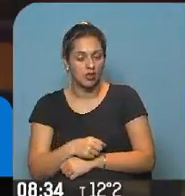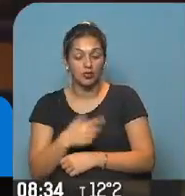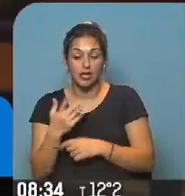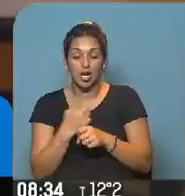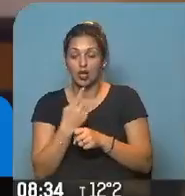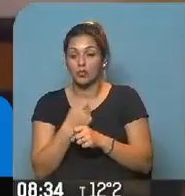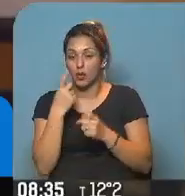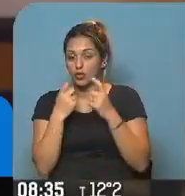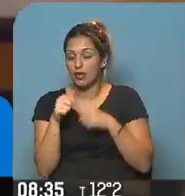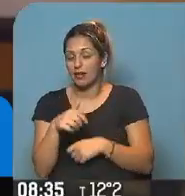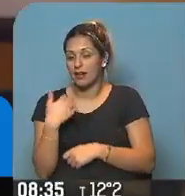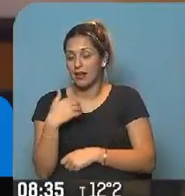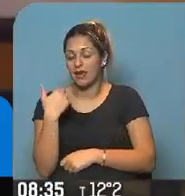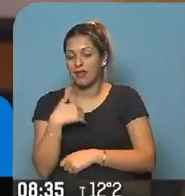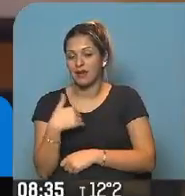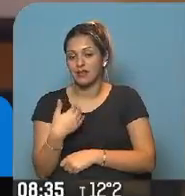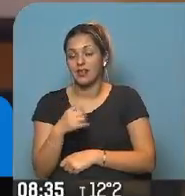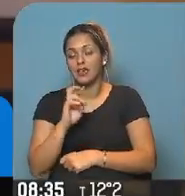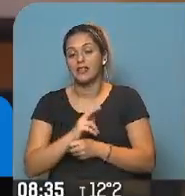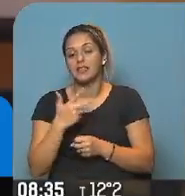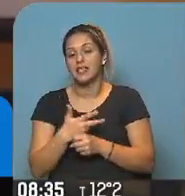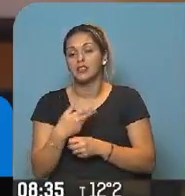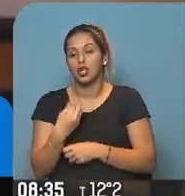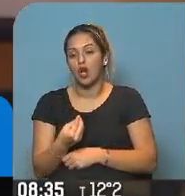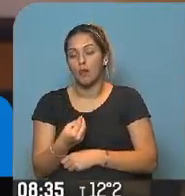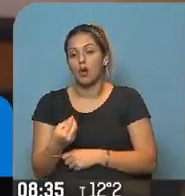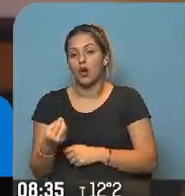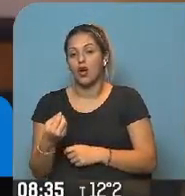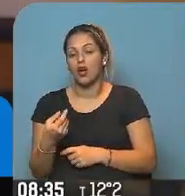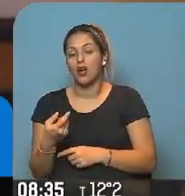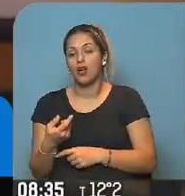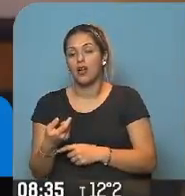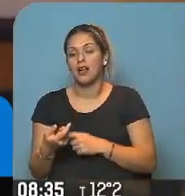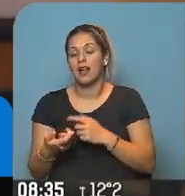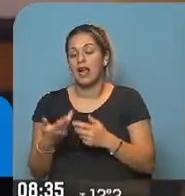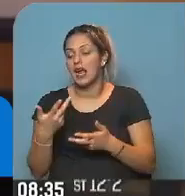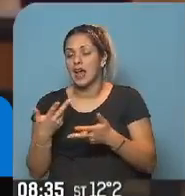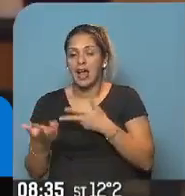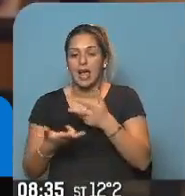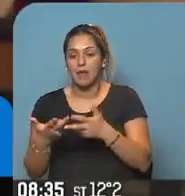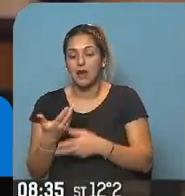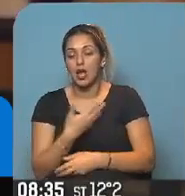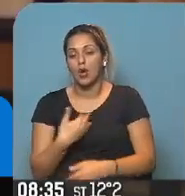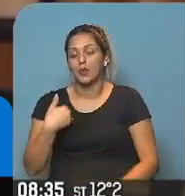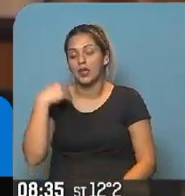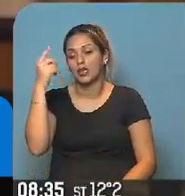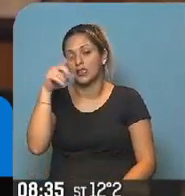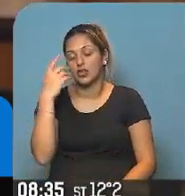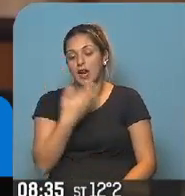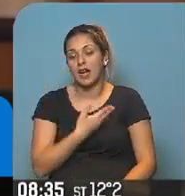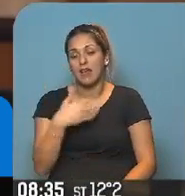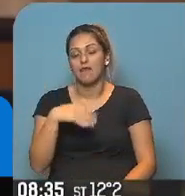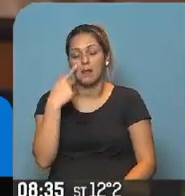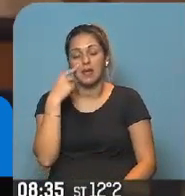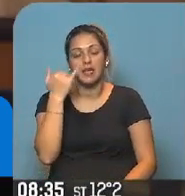desde Argentina. Y tercero, bueno, la interacción entre el Gobierno Nacional, el FMI y también las